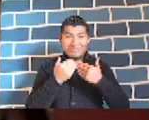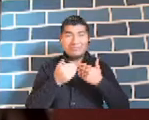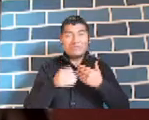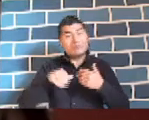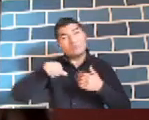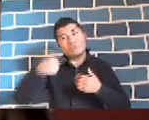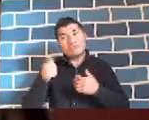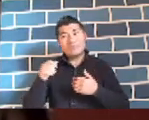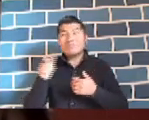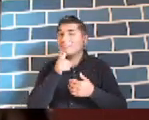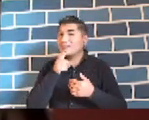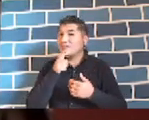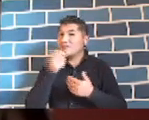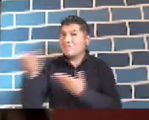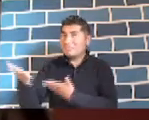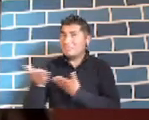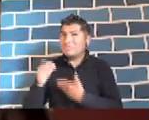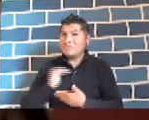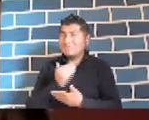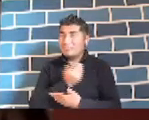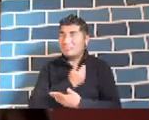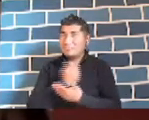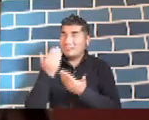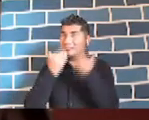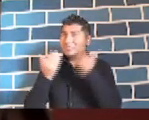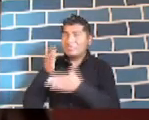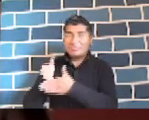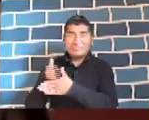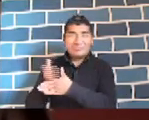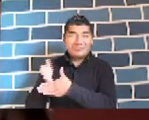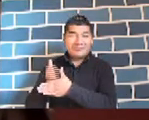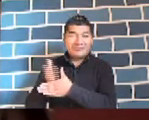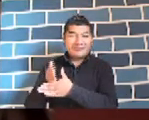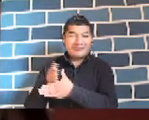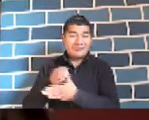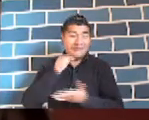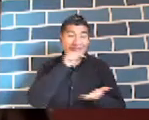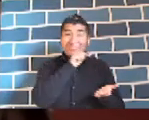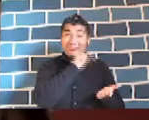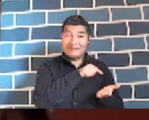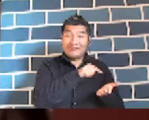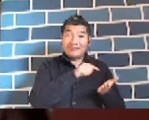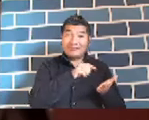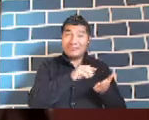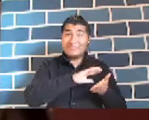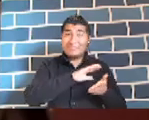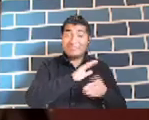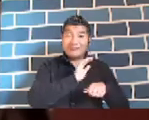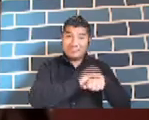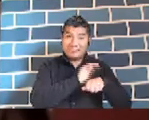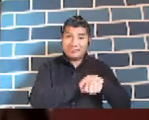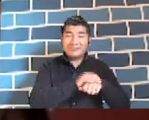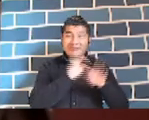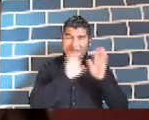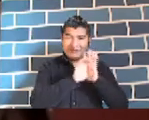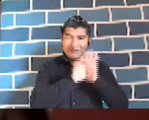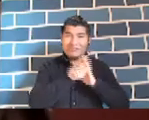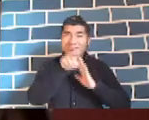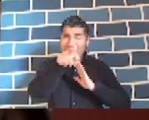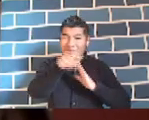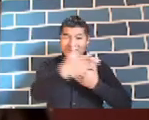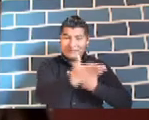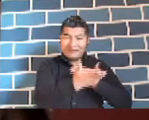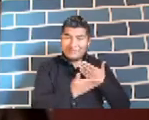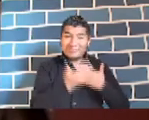otra a quién invitar en nuestras comidas referida la primera enseñanza nos dirá si te invitan